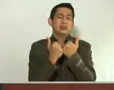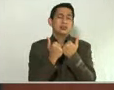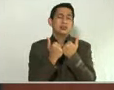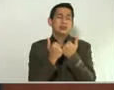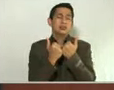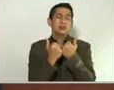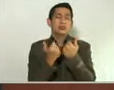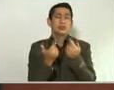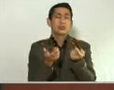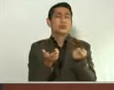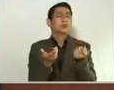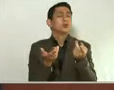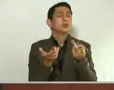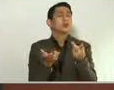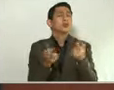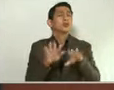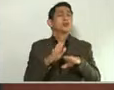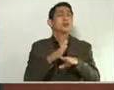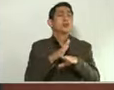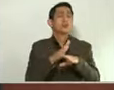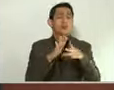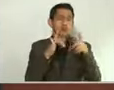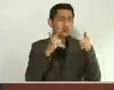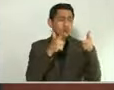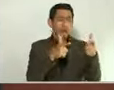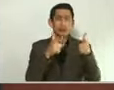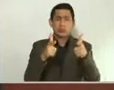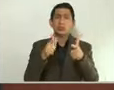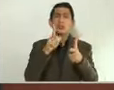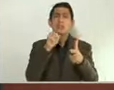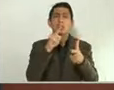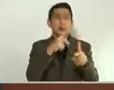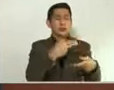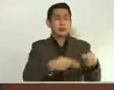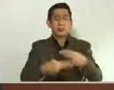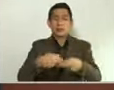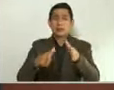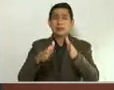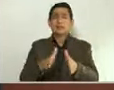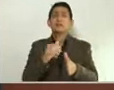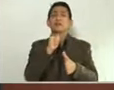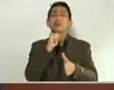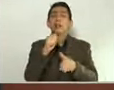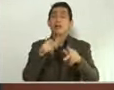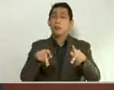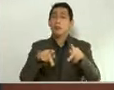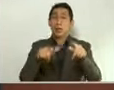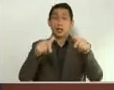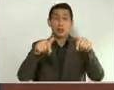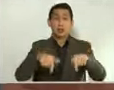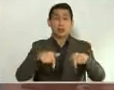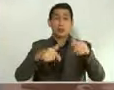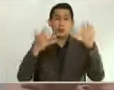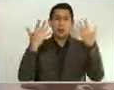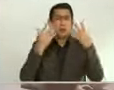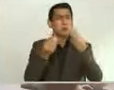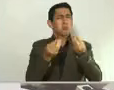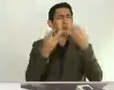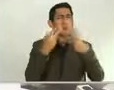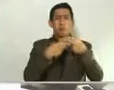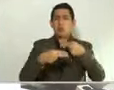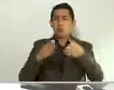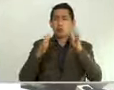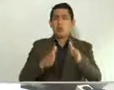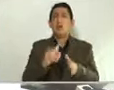de protección para los vendedores ambulantes. Guayaquil tiene muchos de ellos. ¿Cómo va a ser la